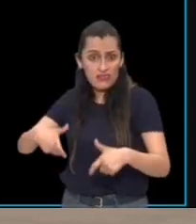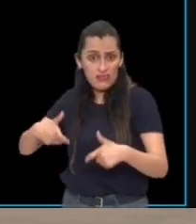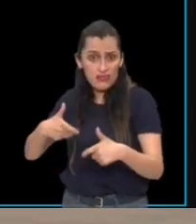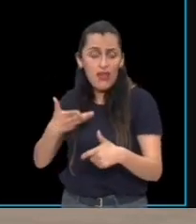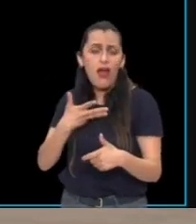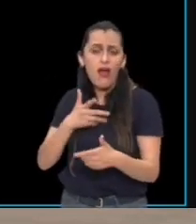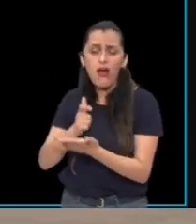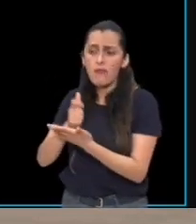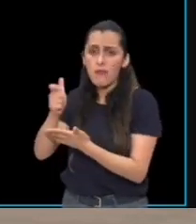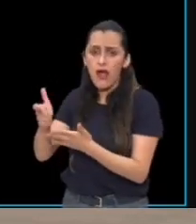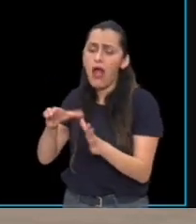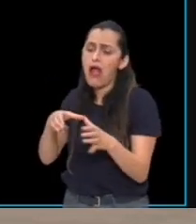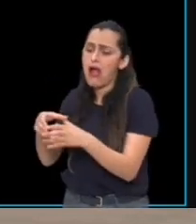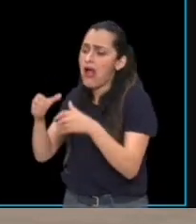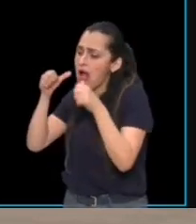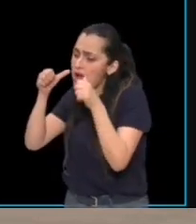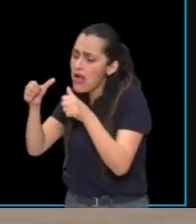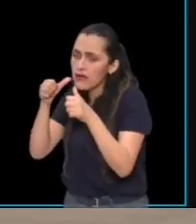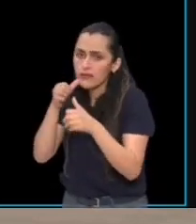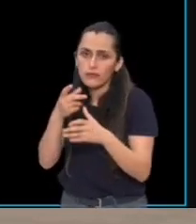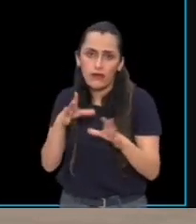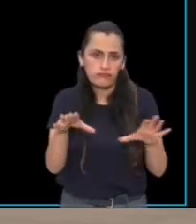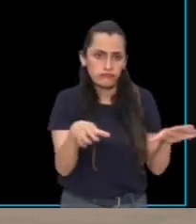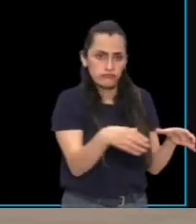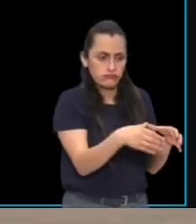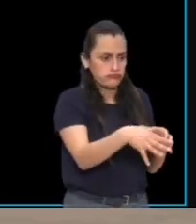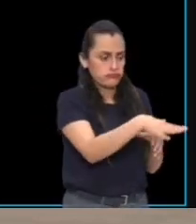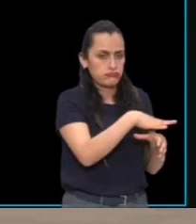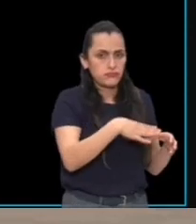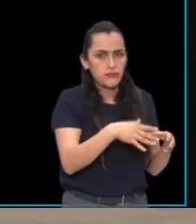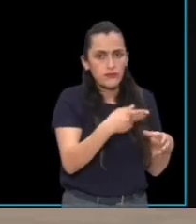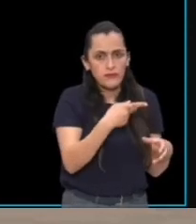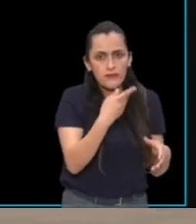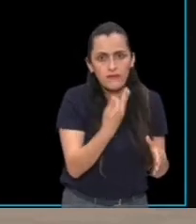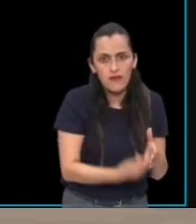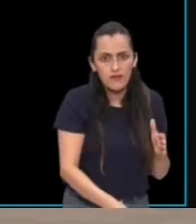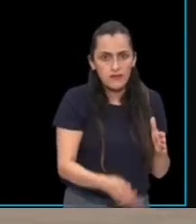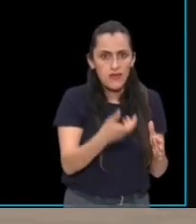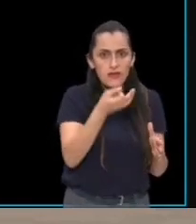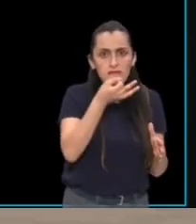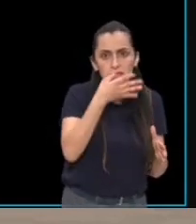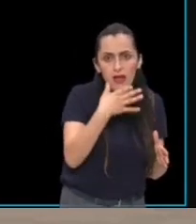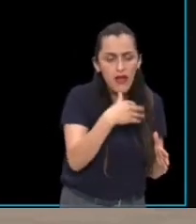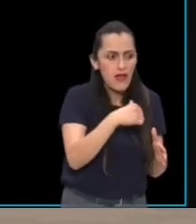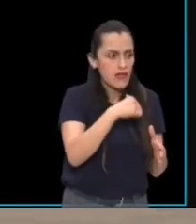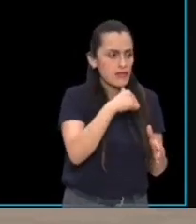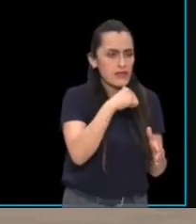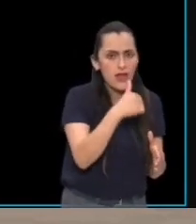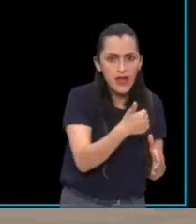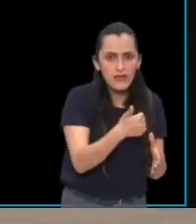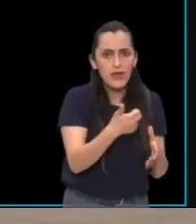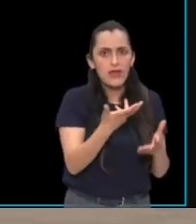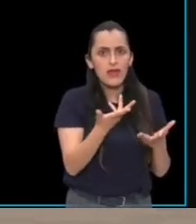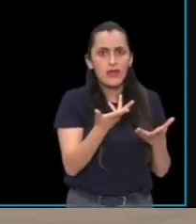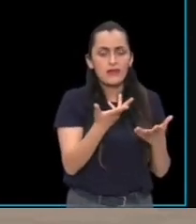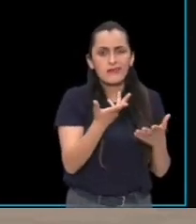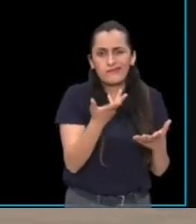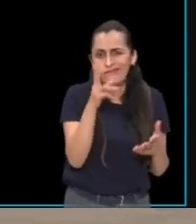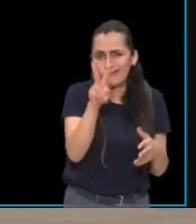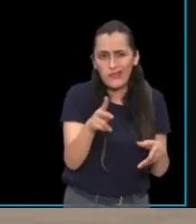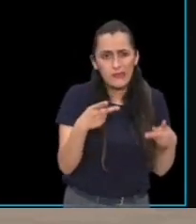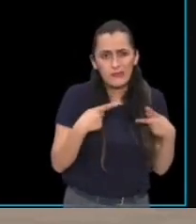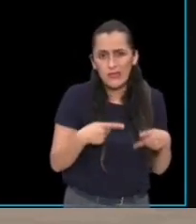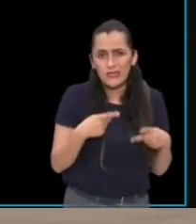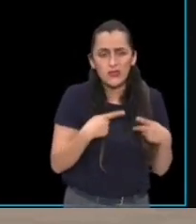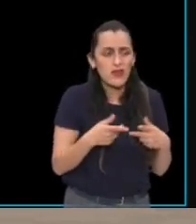pagar. Y por el otro lado, el austericidio que hemos visto en los últimos años, en los que no hay medicinas para nadie, en los que prácticamente la gente se